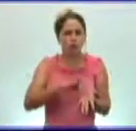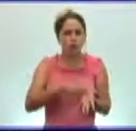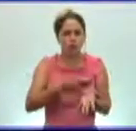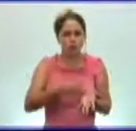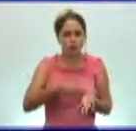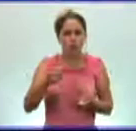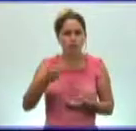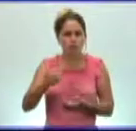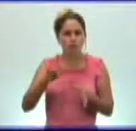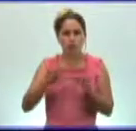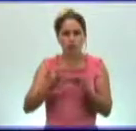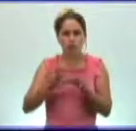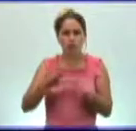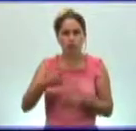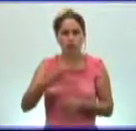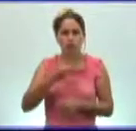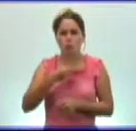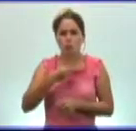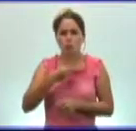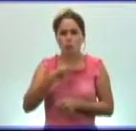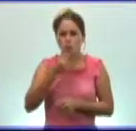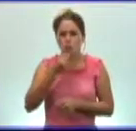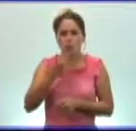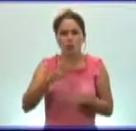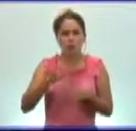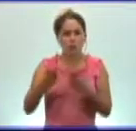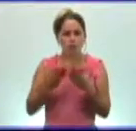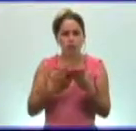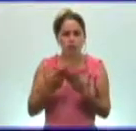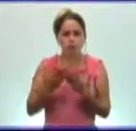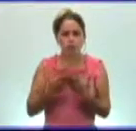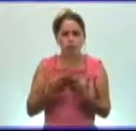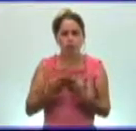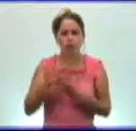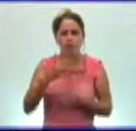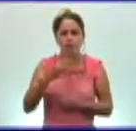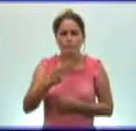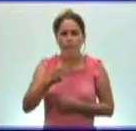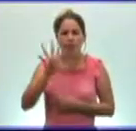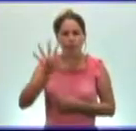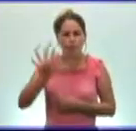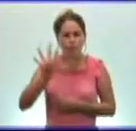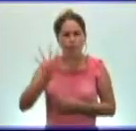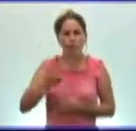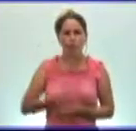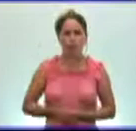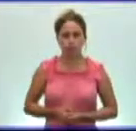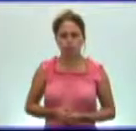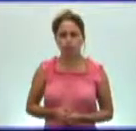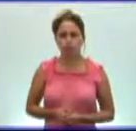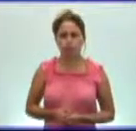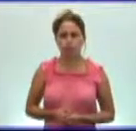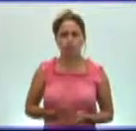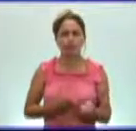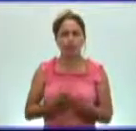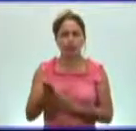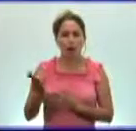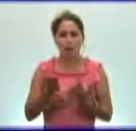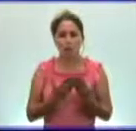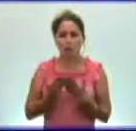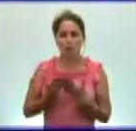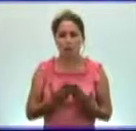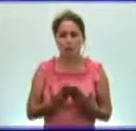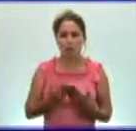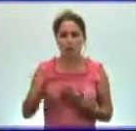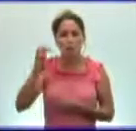tienen para su estudio en el cuadro 1.2 de la página 4. Sigamos entonces con el estudio de los óxidos.